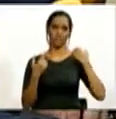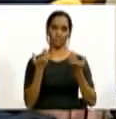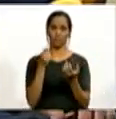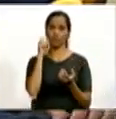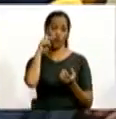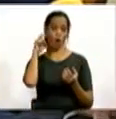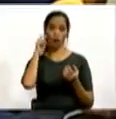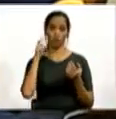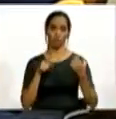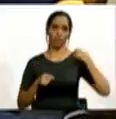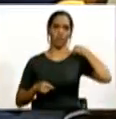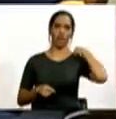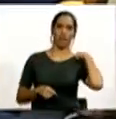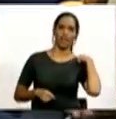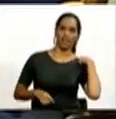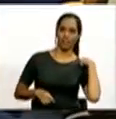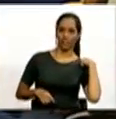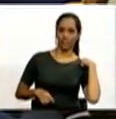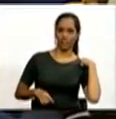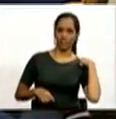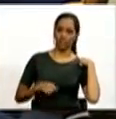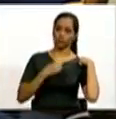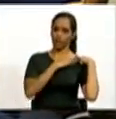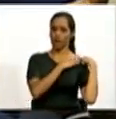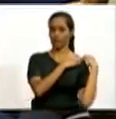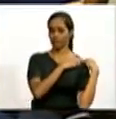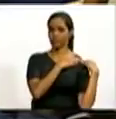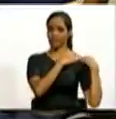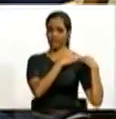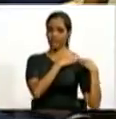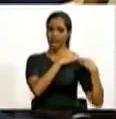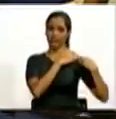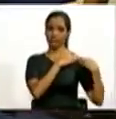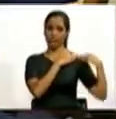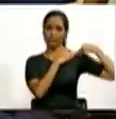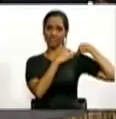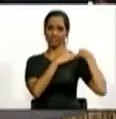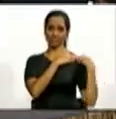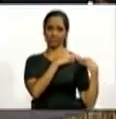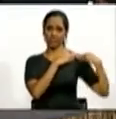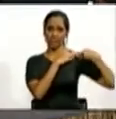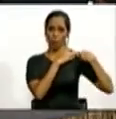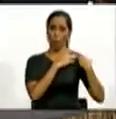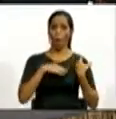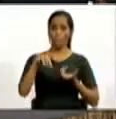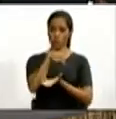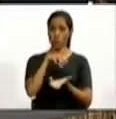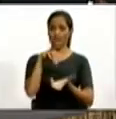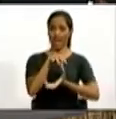brother. Obviamente que claro. Eso lleva un peso y eso daña el manguito rotativo.